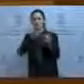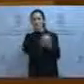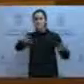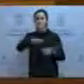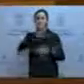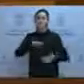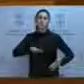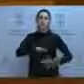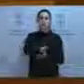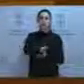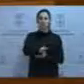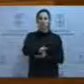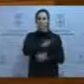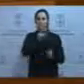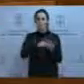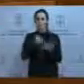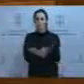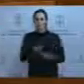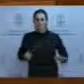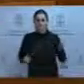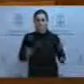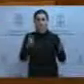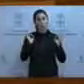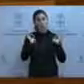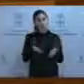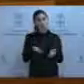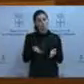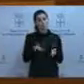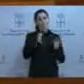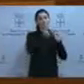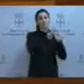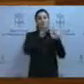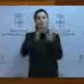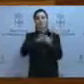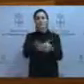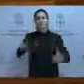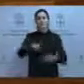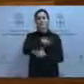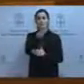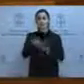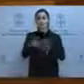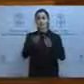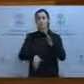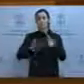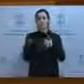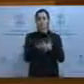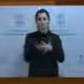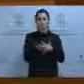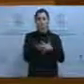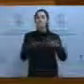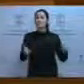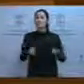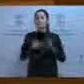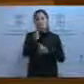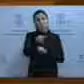de euros y en el 2016 justamente 77 millones menos. Bueno, luego